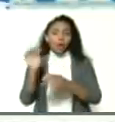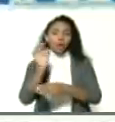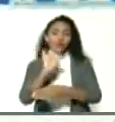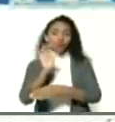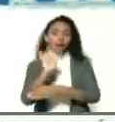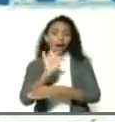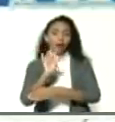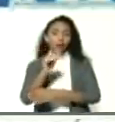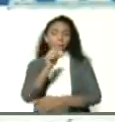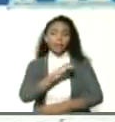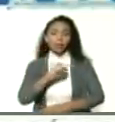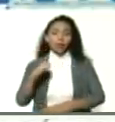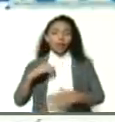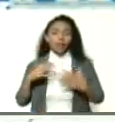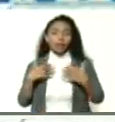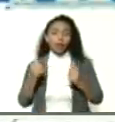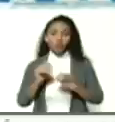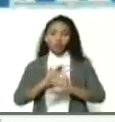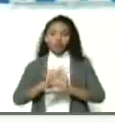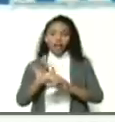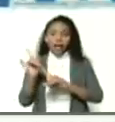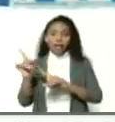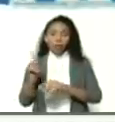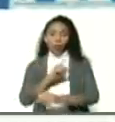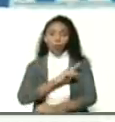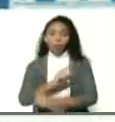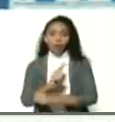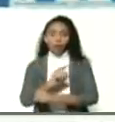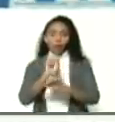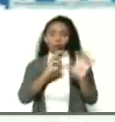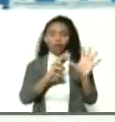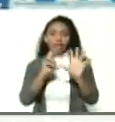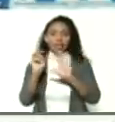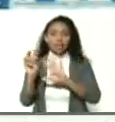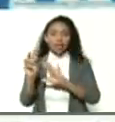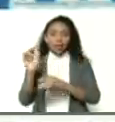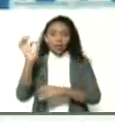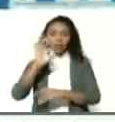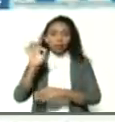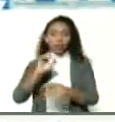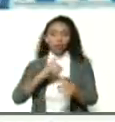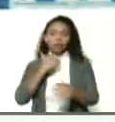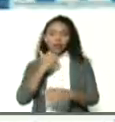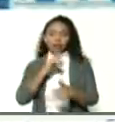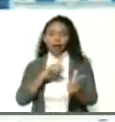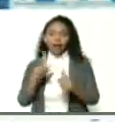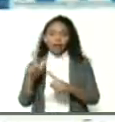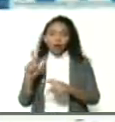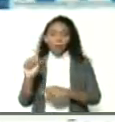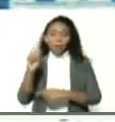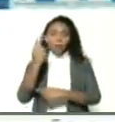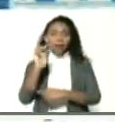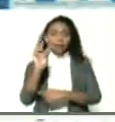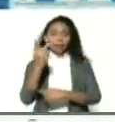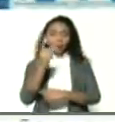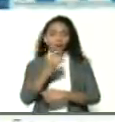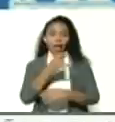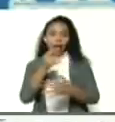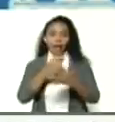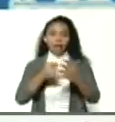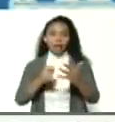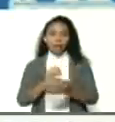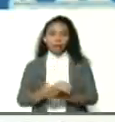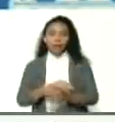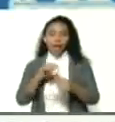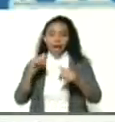funcionarios de personal de salud. Ya esta meta se ha cumplido en un 77%, los que están en la primera y la segunda línea.